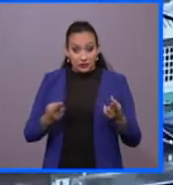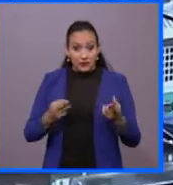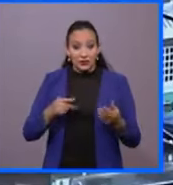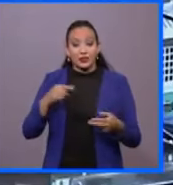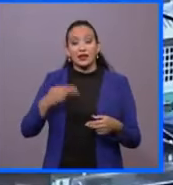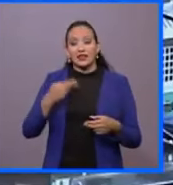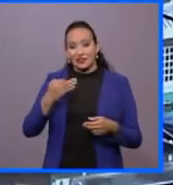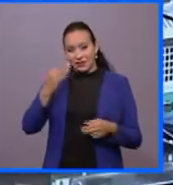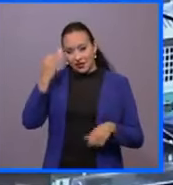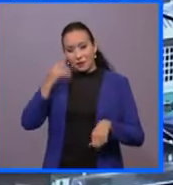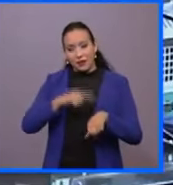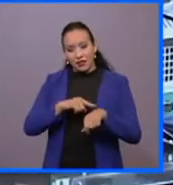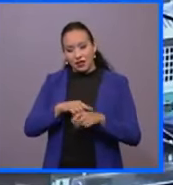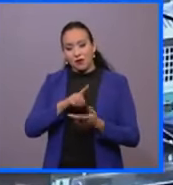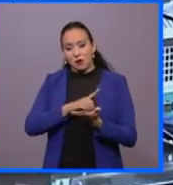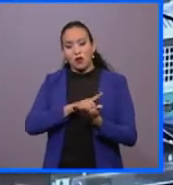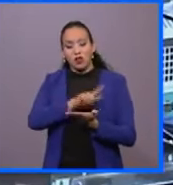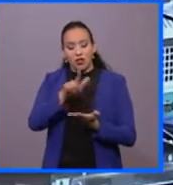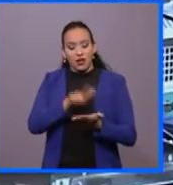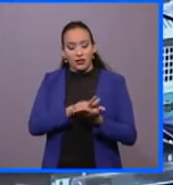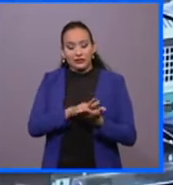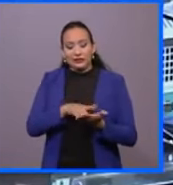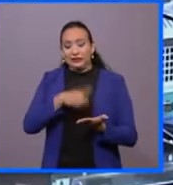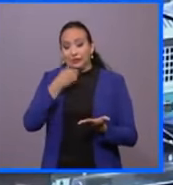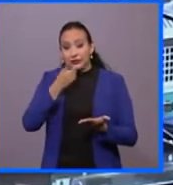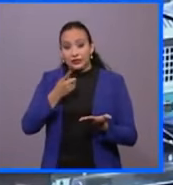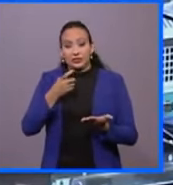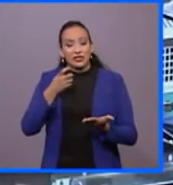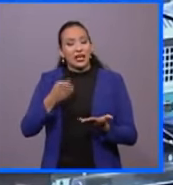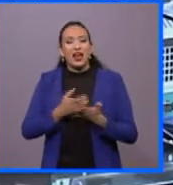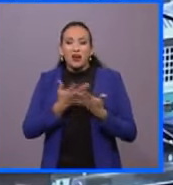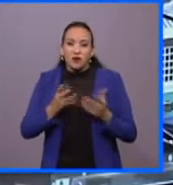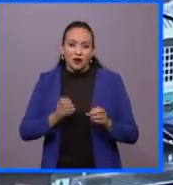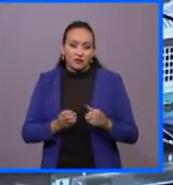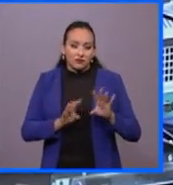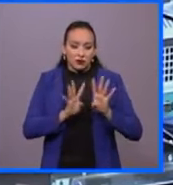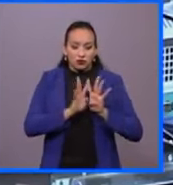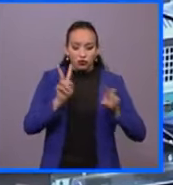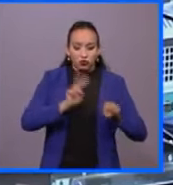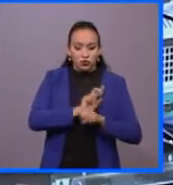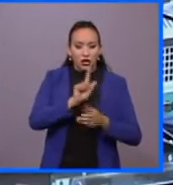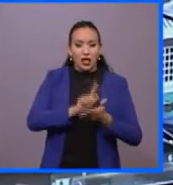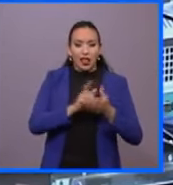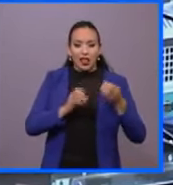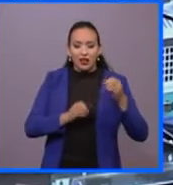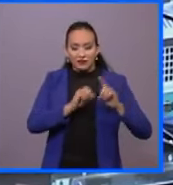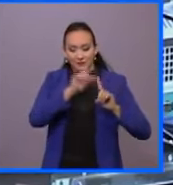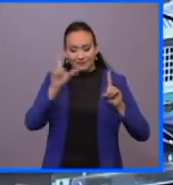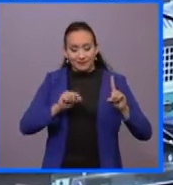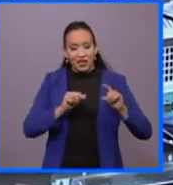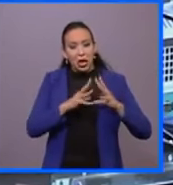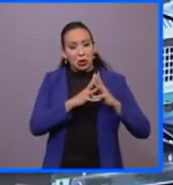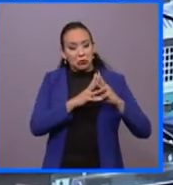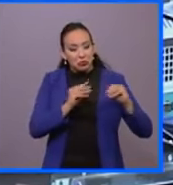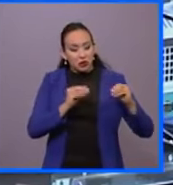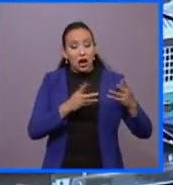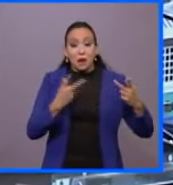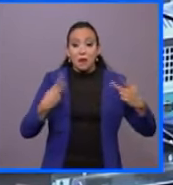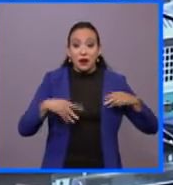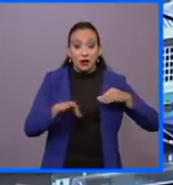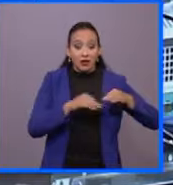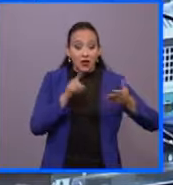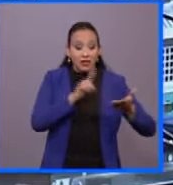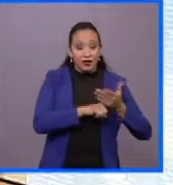Derechos, señaló que esta medida elimina un pilar fundamental para garantizar la independencia judicial y la carrera de cientos de